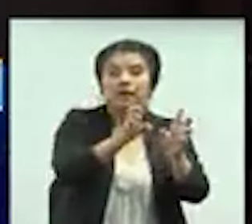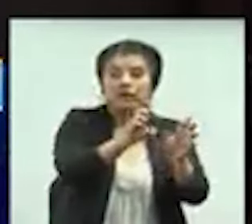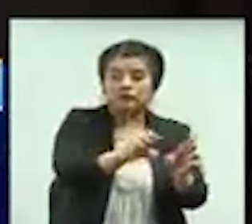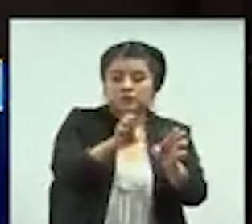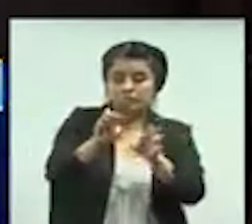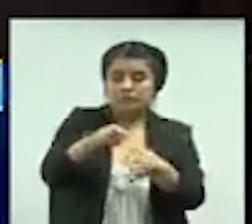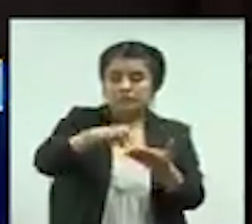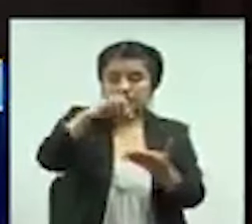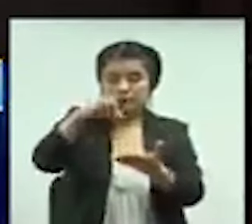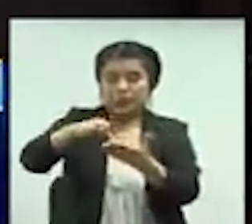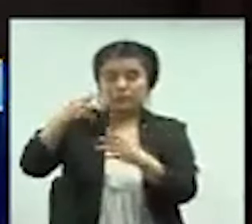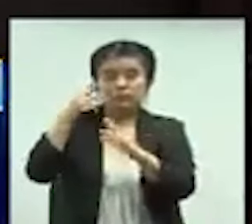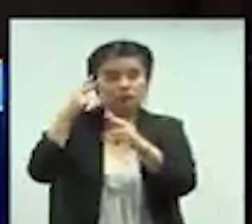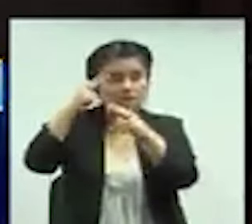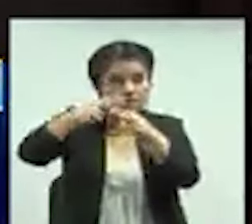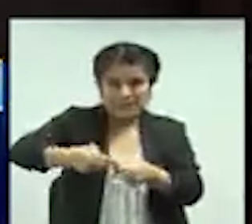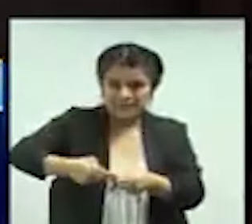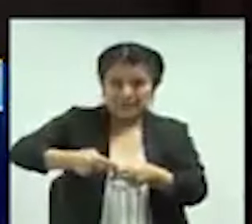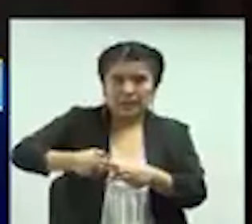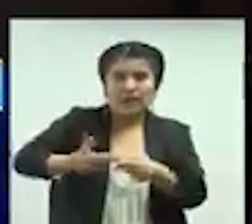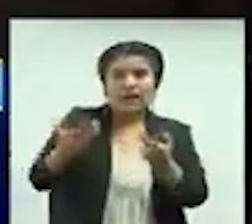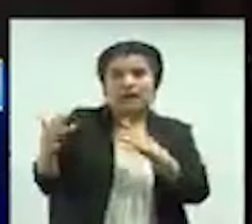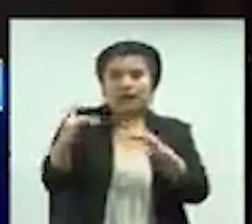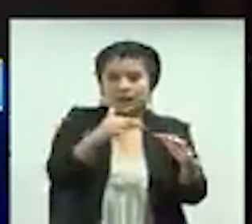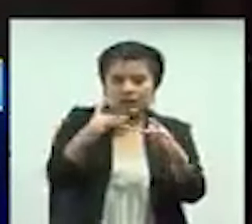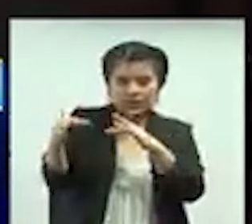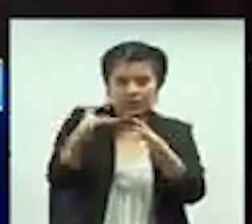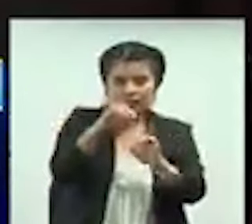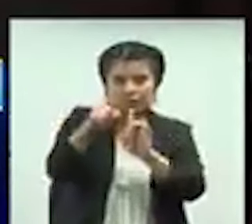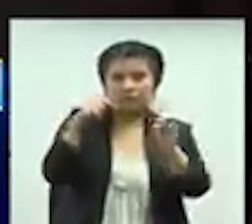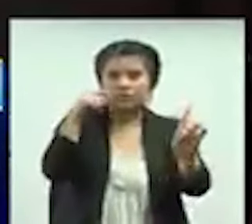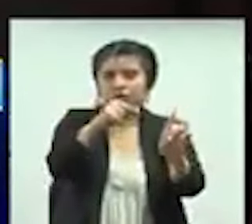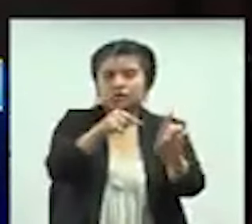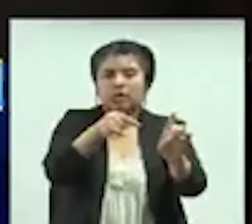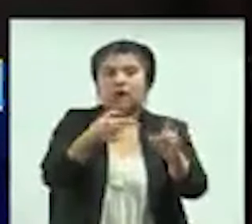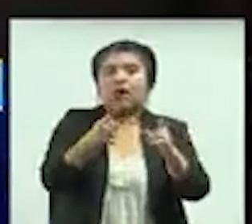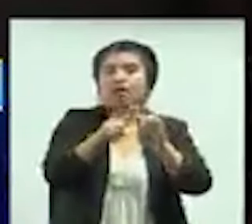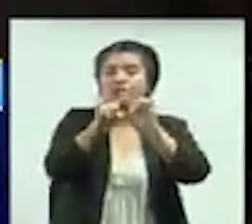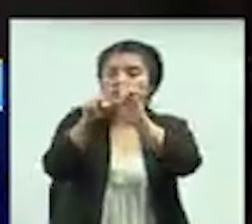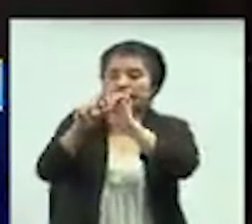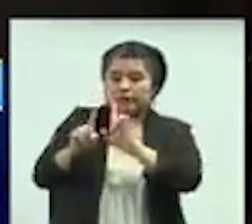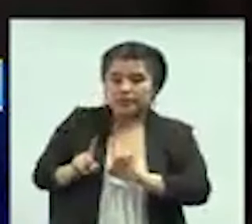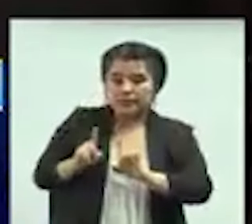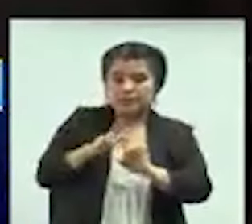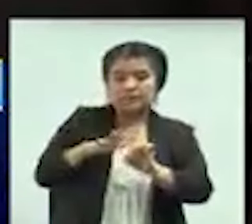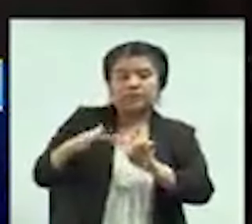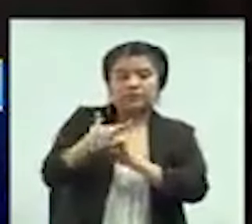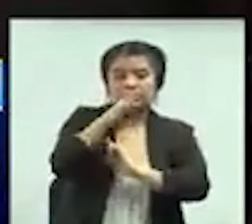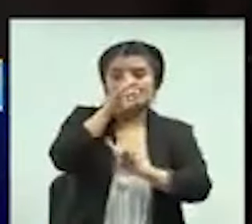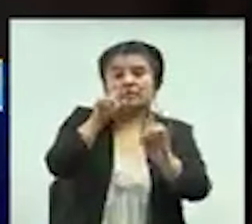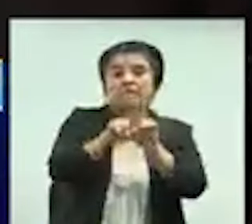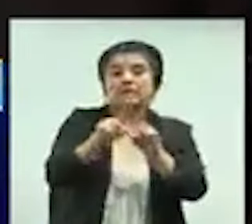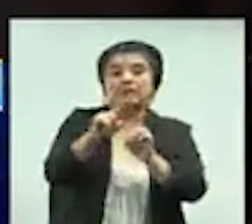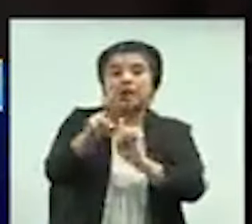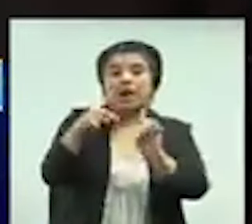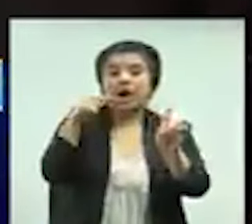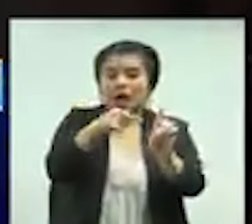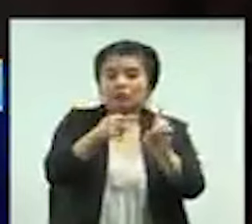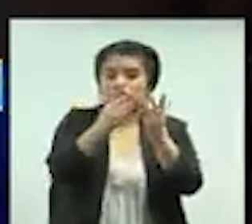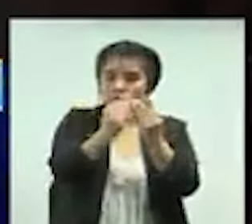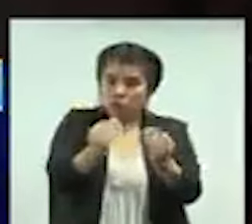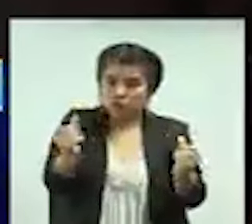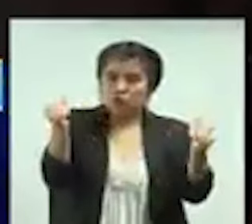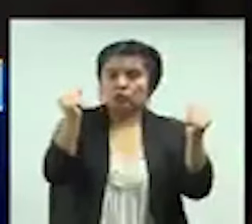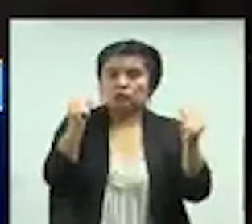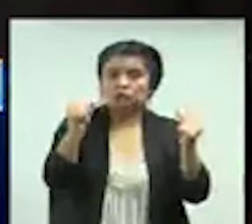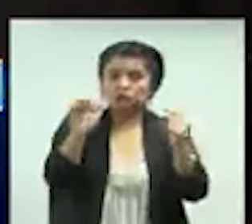en un alto al fuego inmediatamente y poner fin a toda agresión indiscriminada y retomar las sendas para una solución